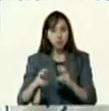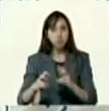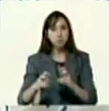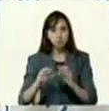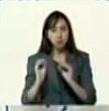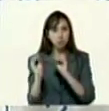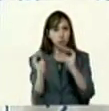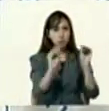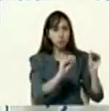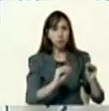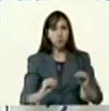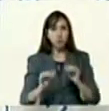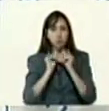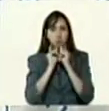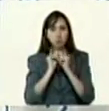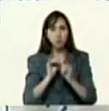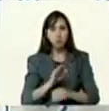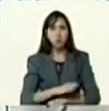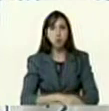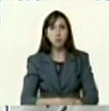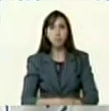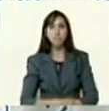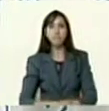a toda la opinión pública.